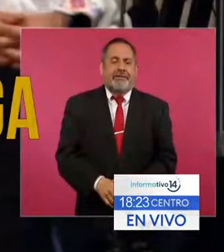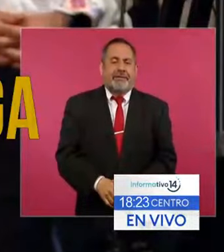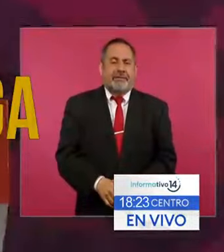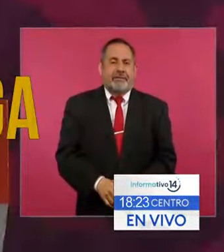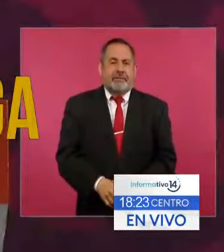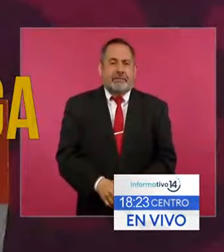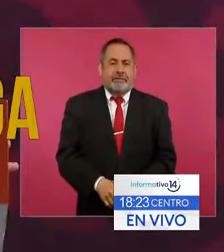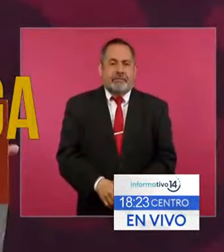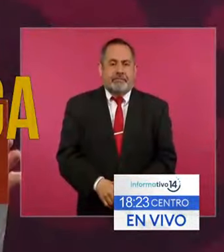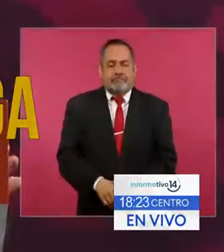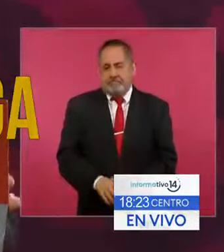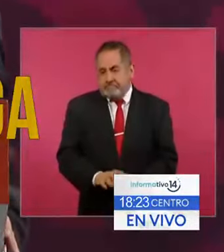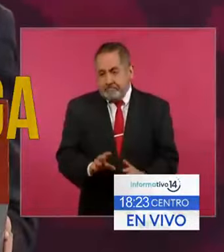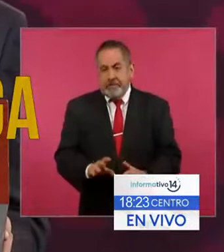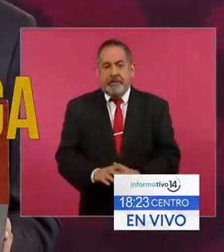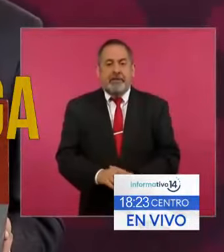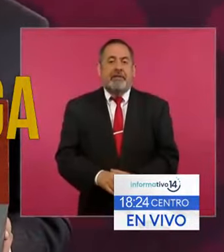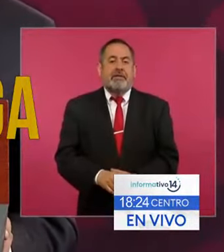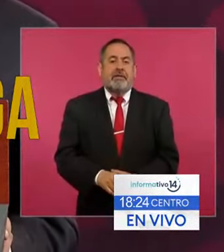Y aunque